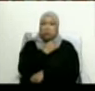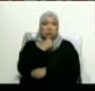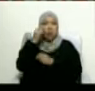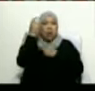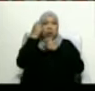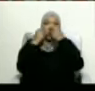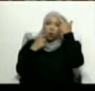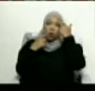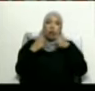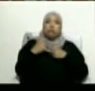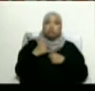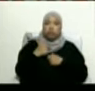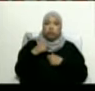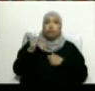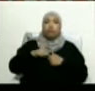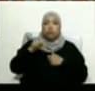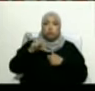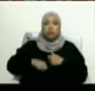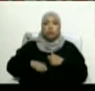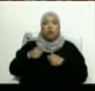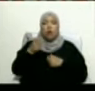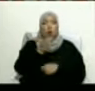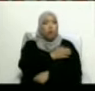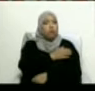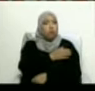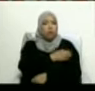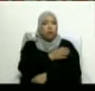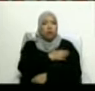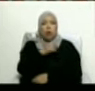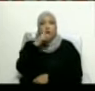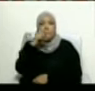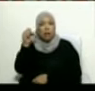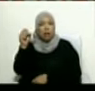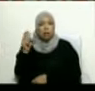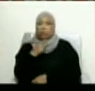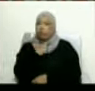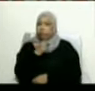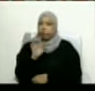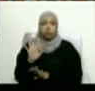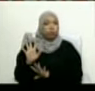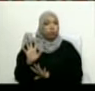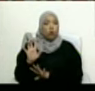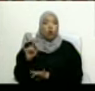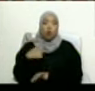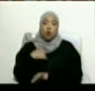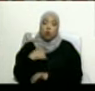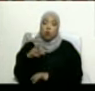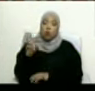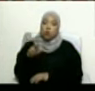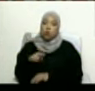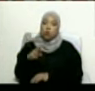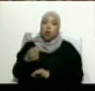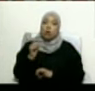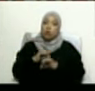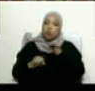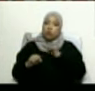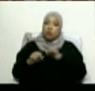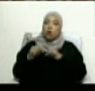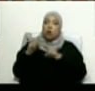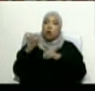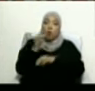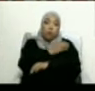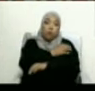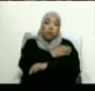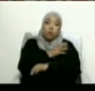sido y soy adversario y opositor a Nicolás Maduro, pero jamás seré adversario ni opositor